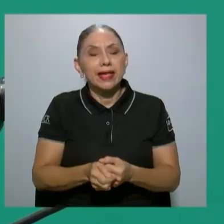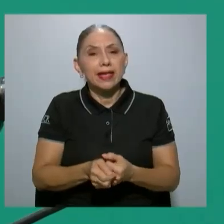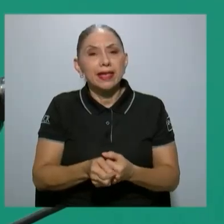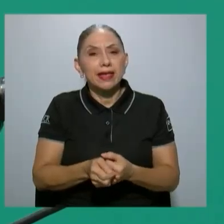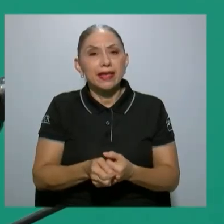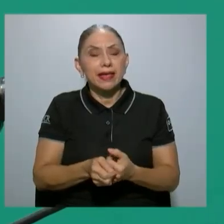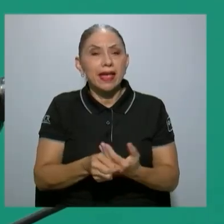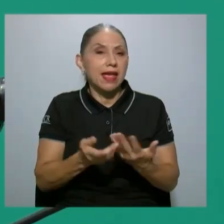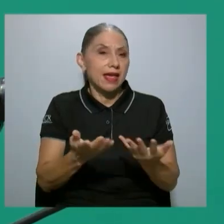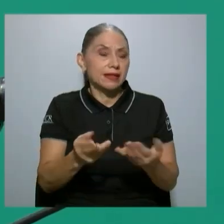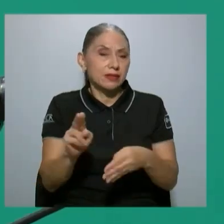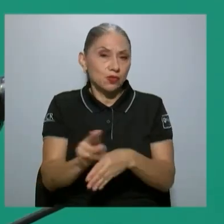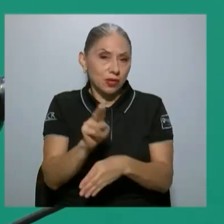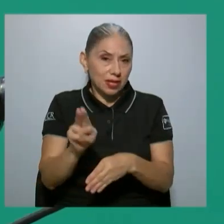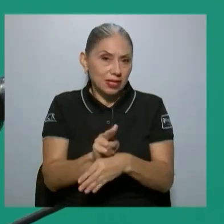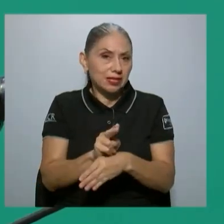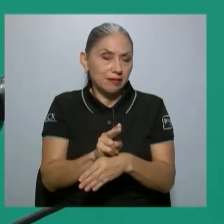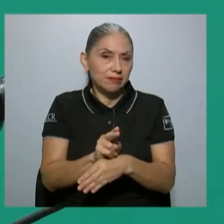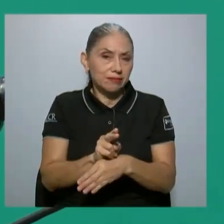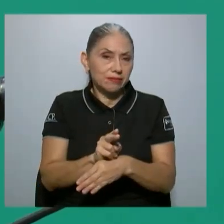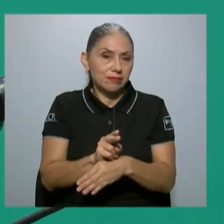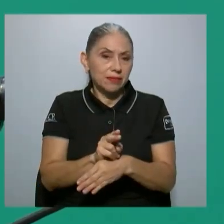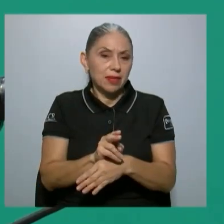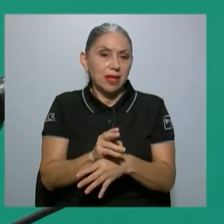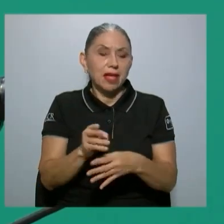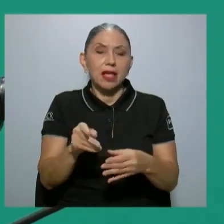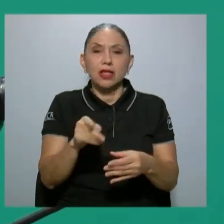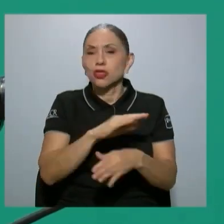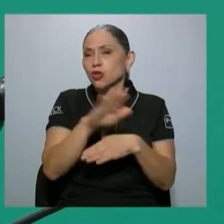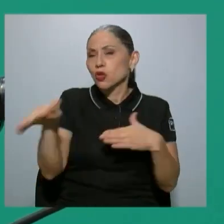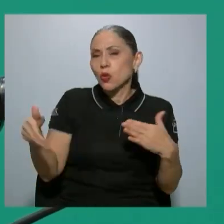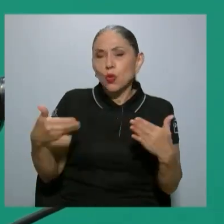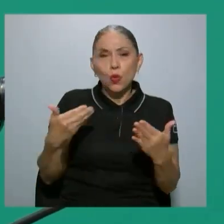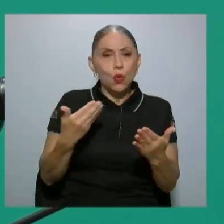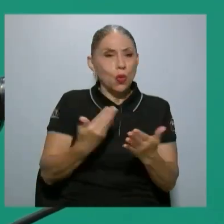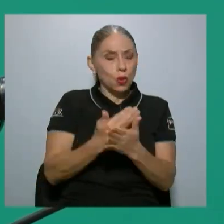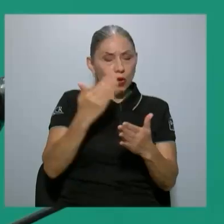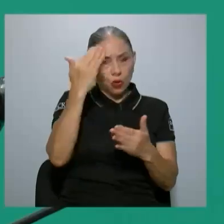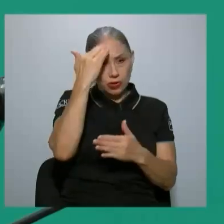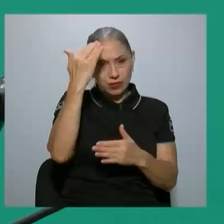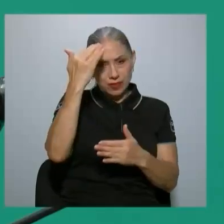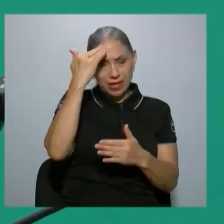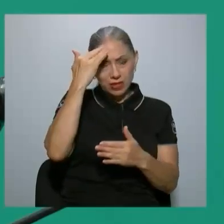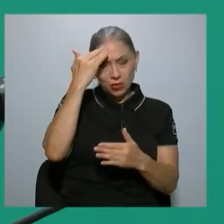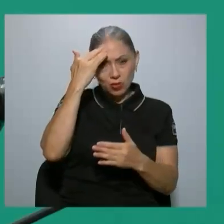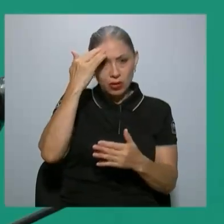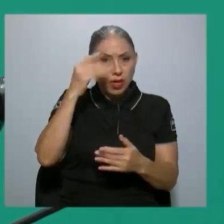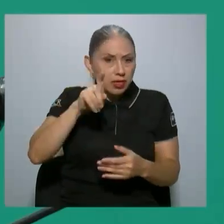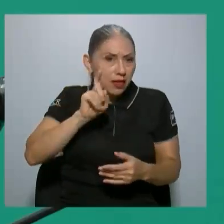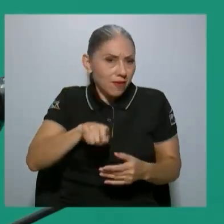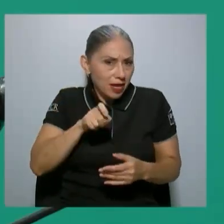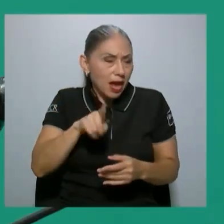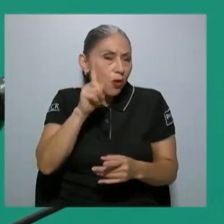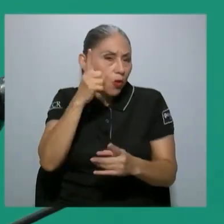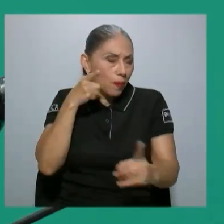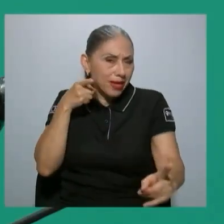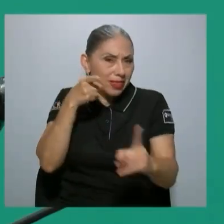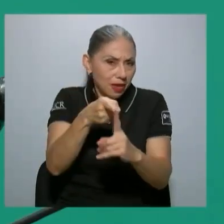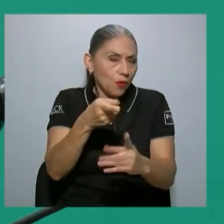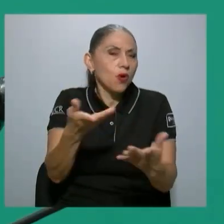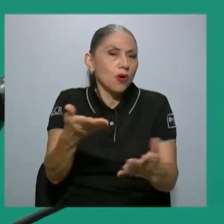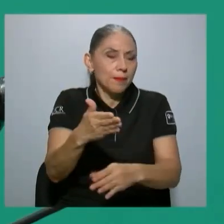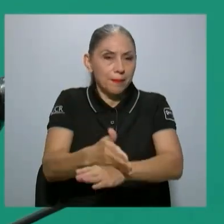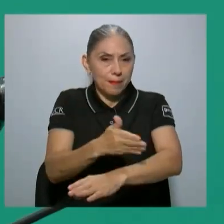que se utiliza, ¿verdad? Al final, al fin y al cabo, toda generación de conocimiento debería tener como objetivo mejorar